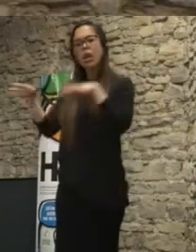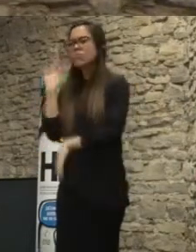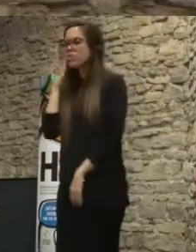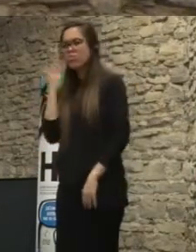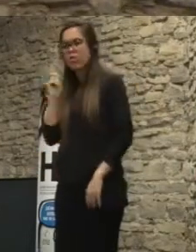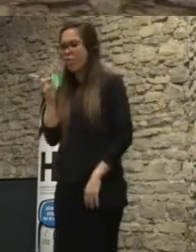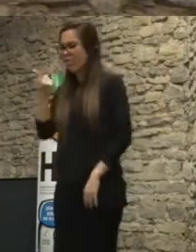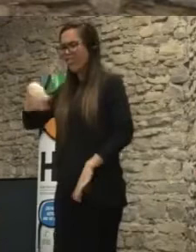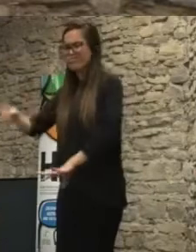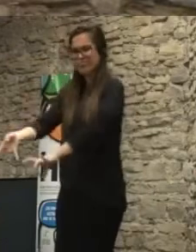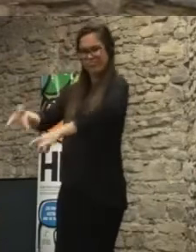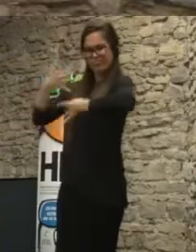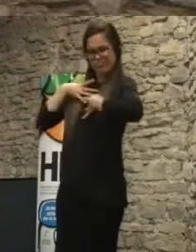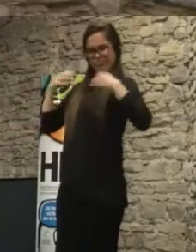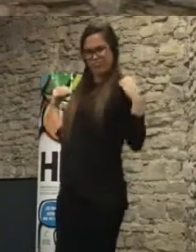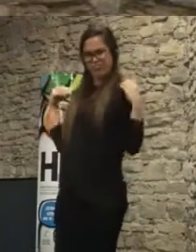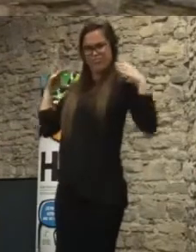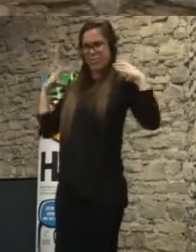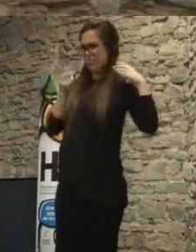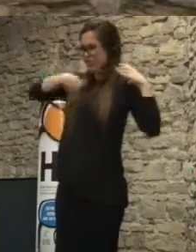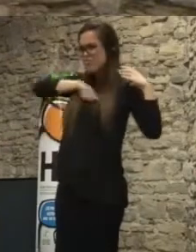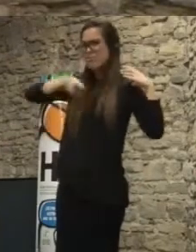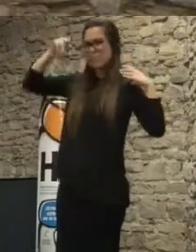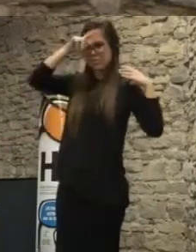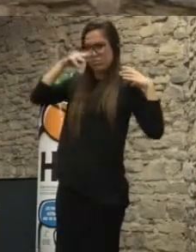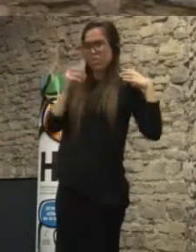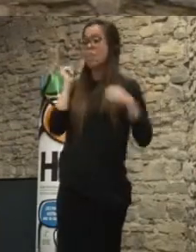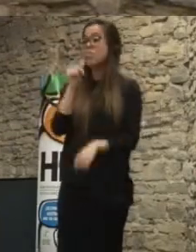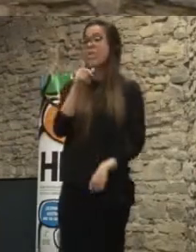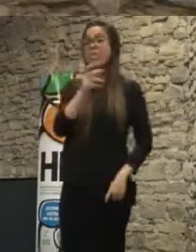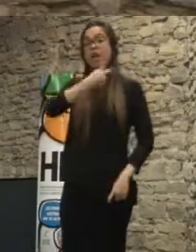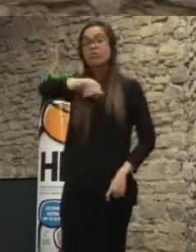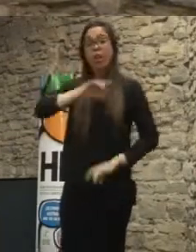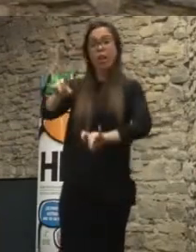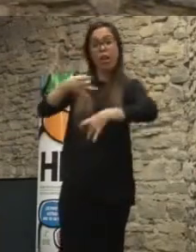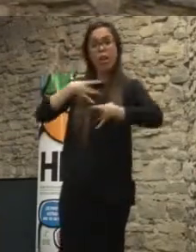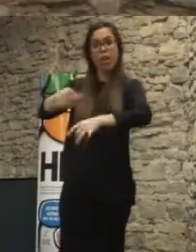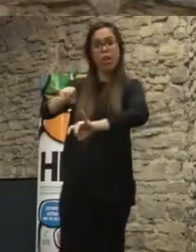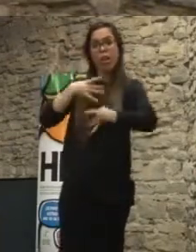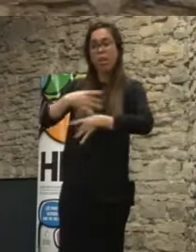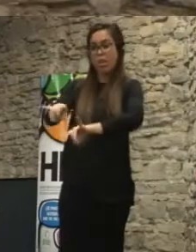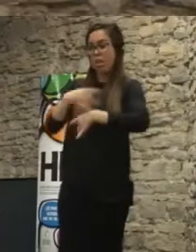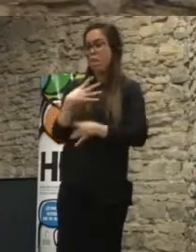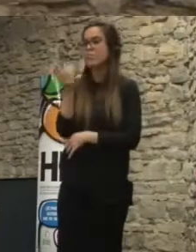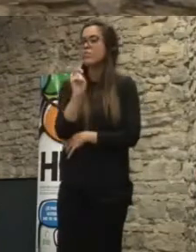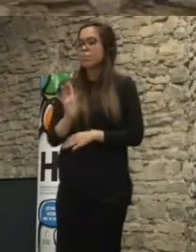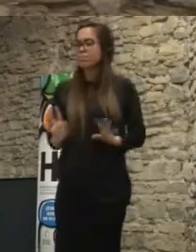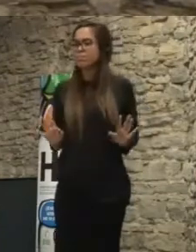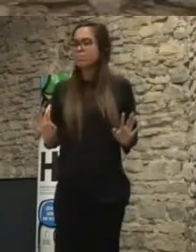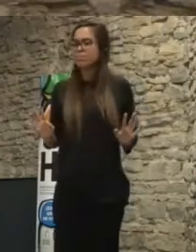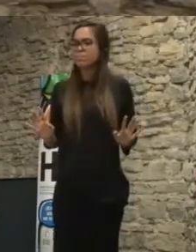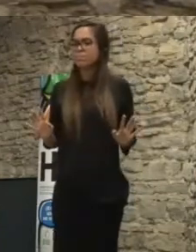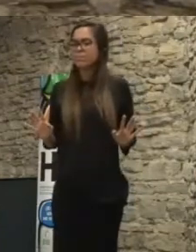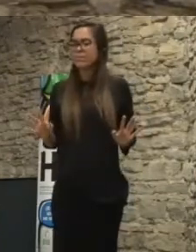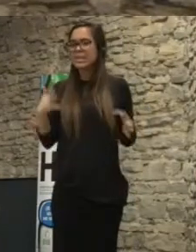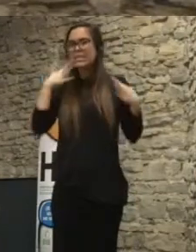¿no? No todos, no siempre, ¿no? No necesariamente. Seguramente tenemos